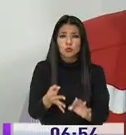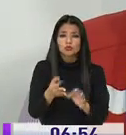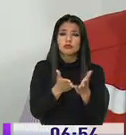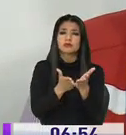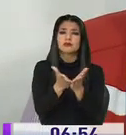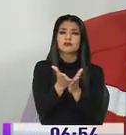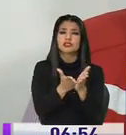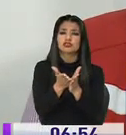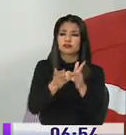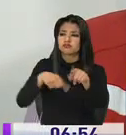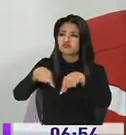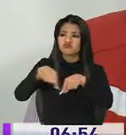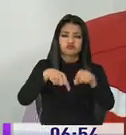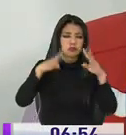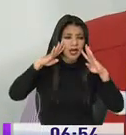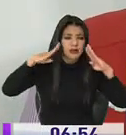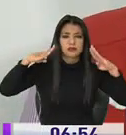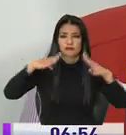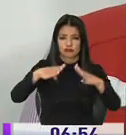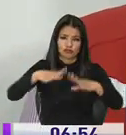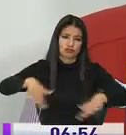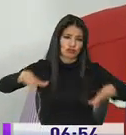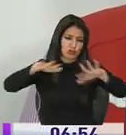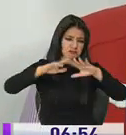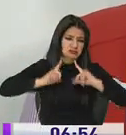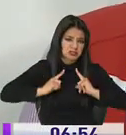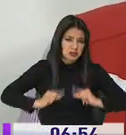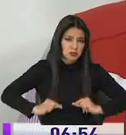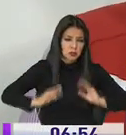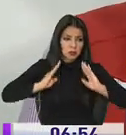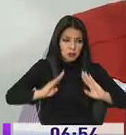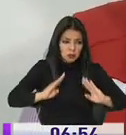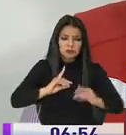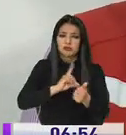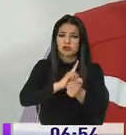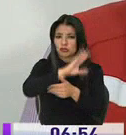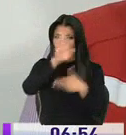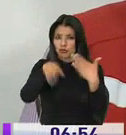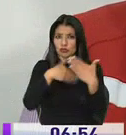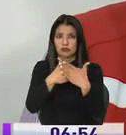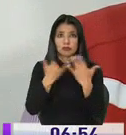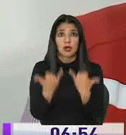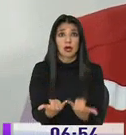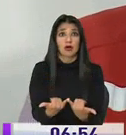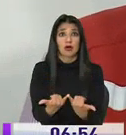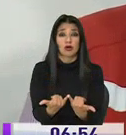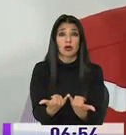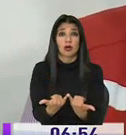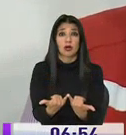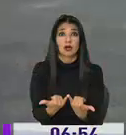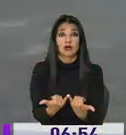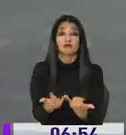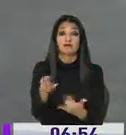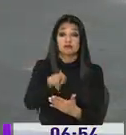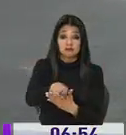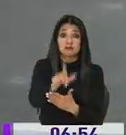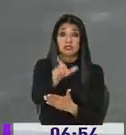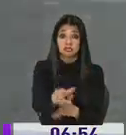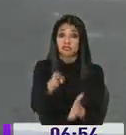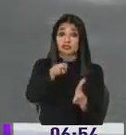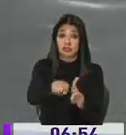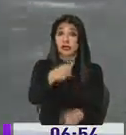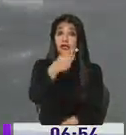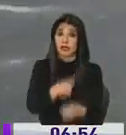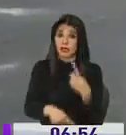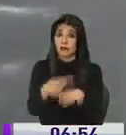brindando atención prehospitalaria y en muchos casos con pacientes producto de los incidentes